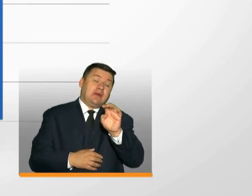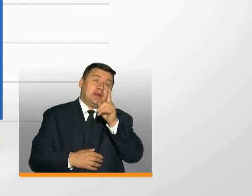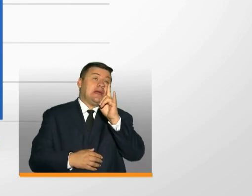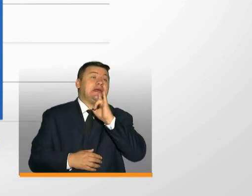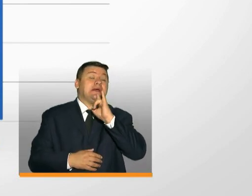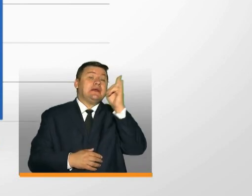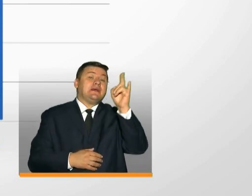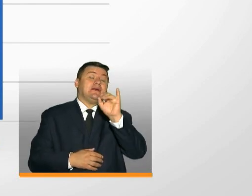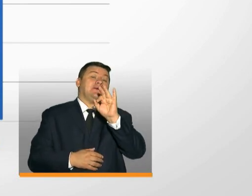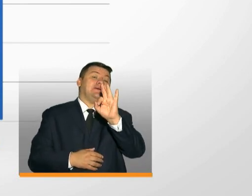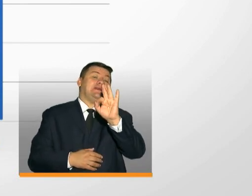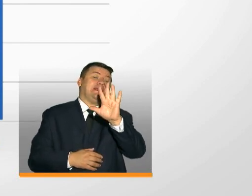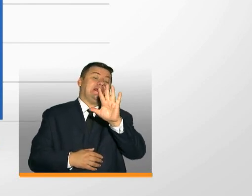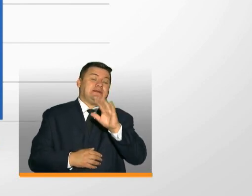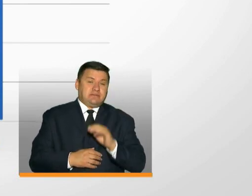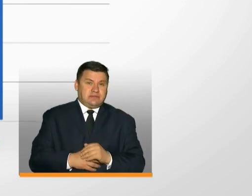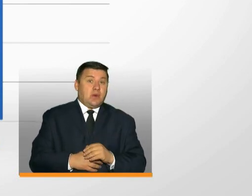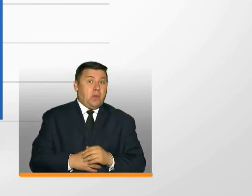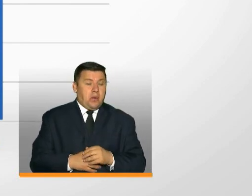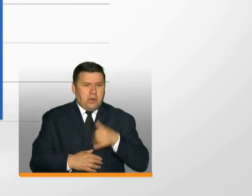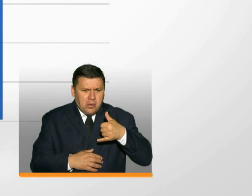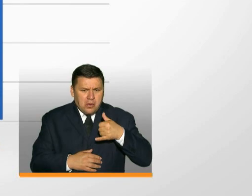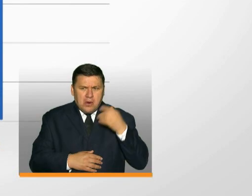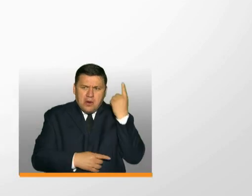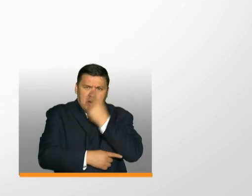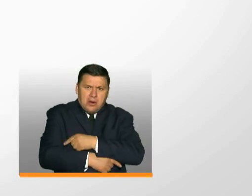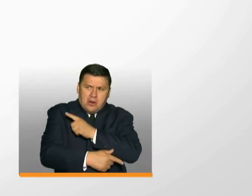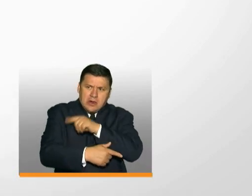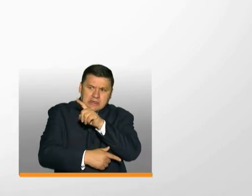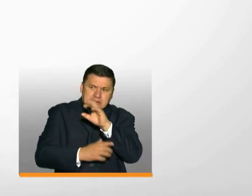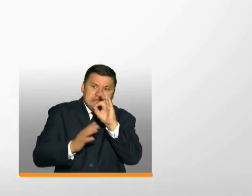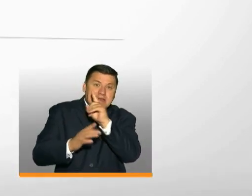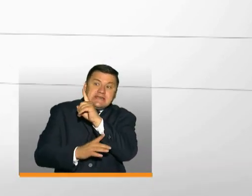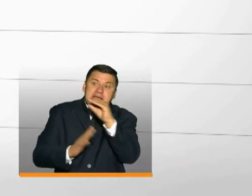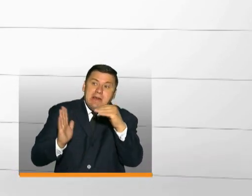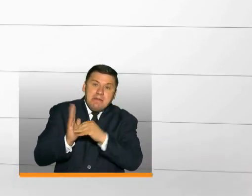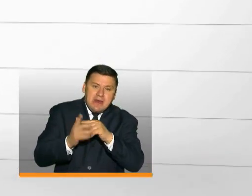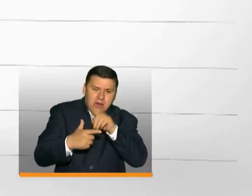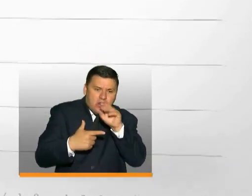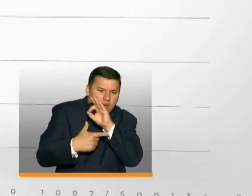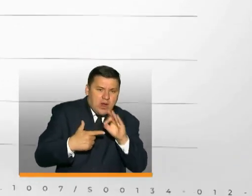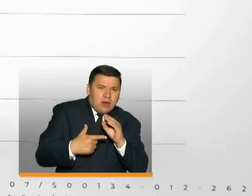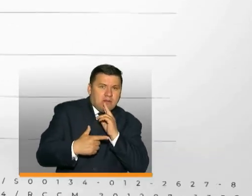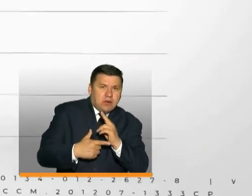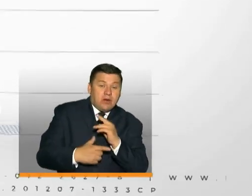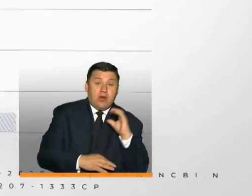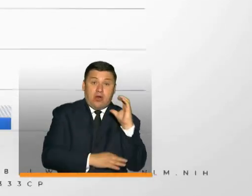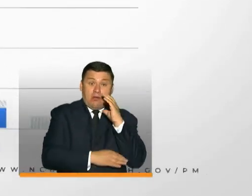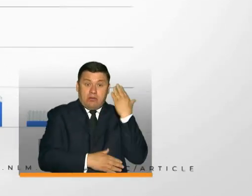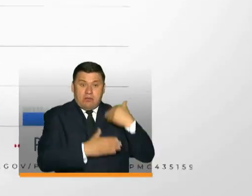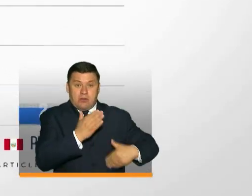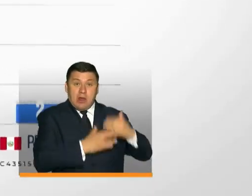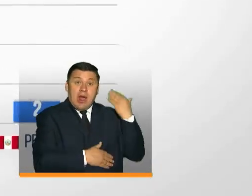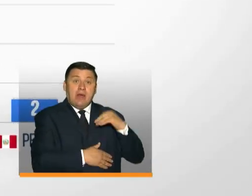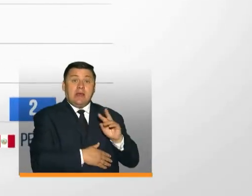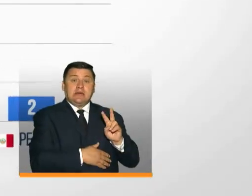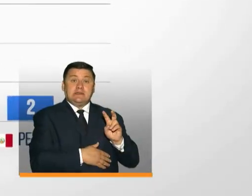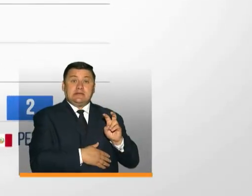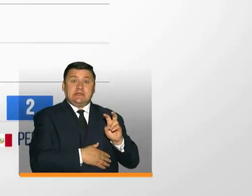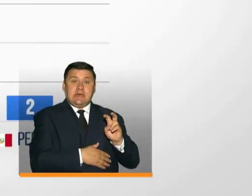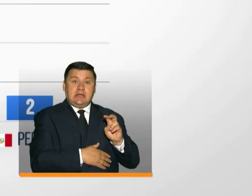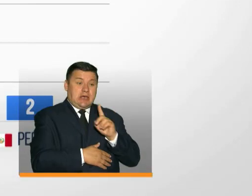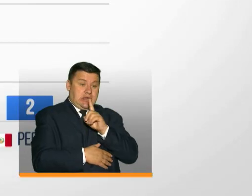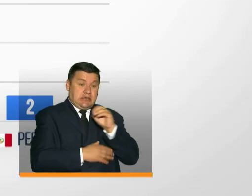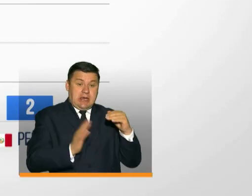Estados Unidos en 35, y se ve la expansión que hemos tenido en estos meses, donde Colombia empezó prácticamente con 7 por